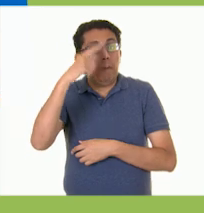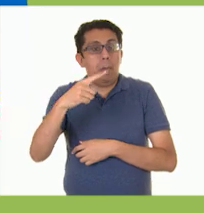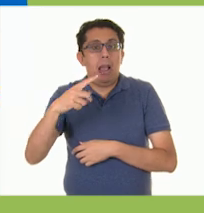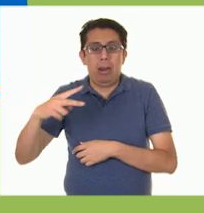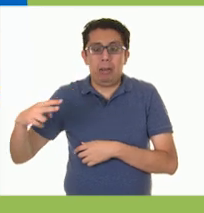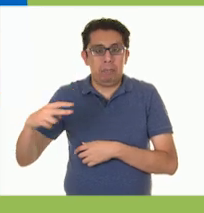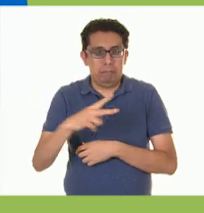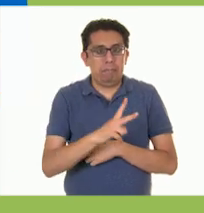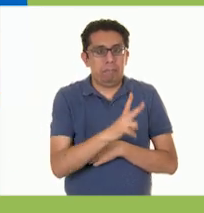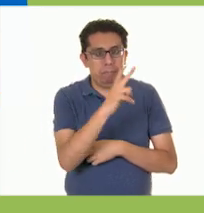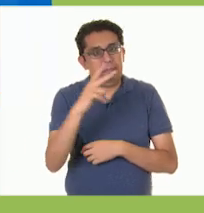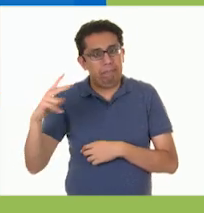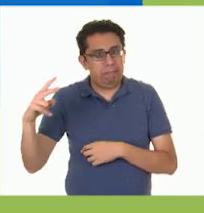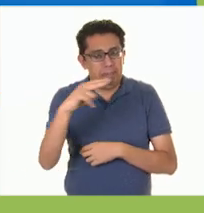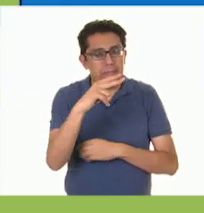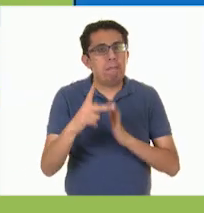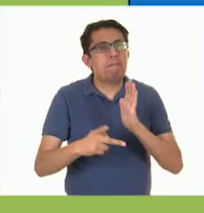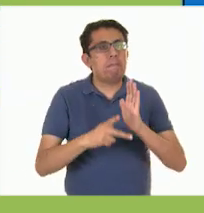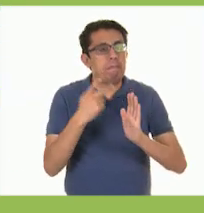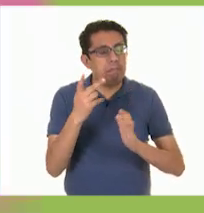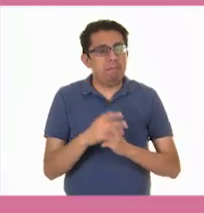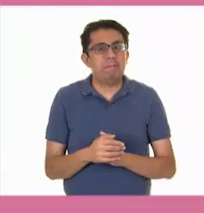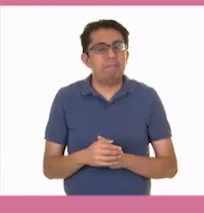las líneas marcadas.